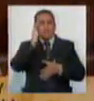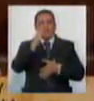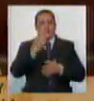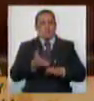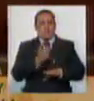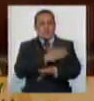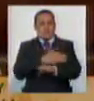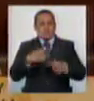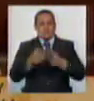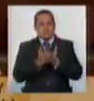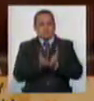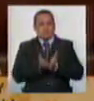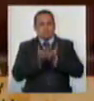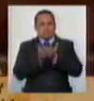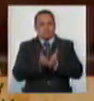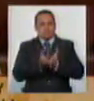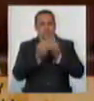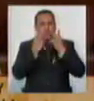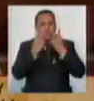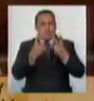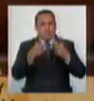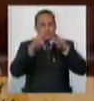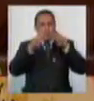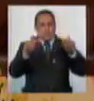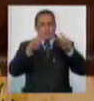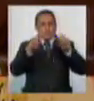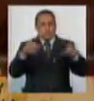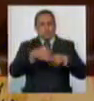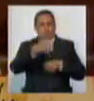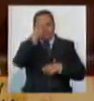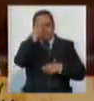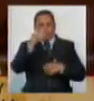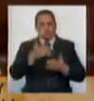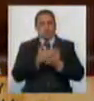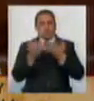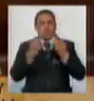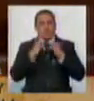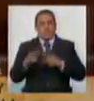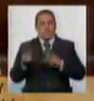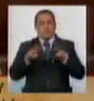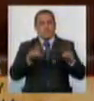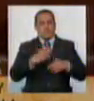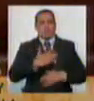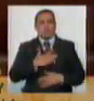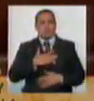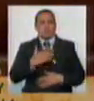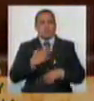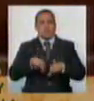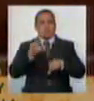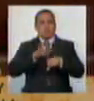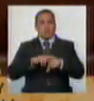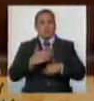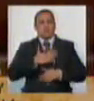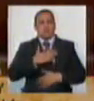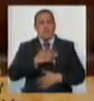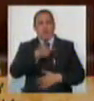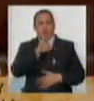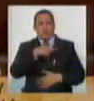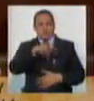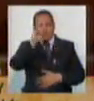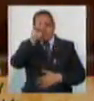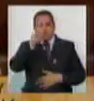el BAP Humboldt a realizar investigación científica sobre las riquezas naturales de nuestras aguas